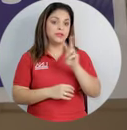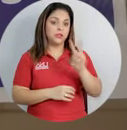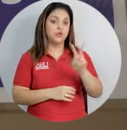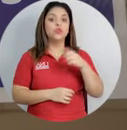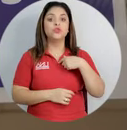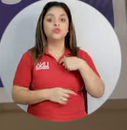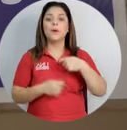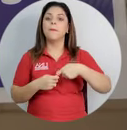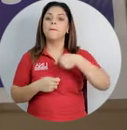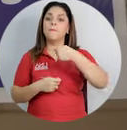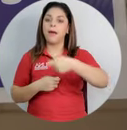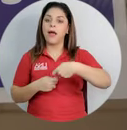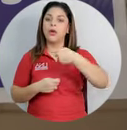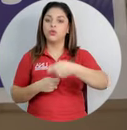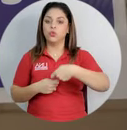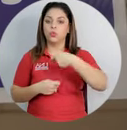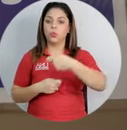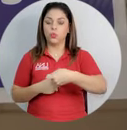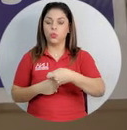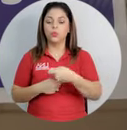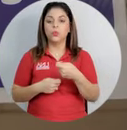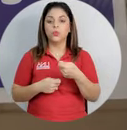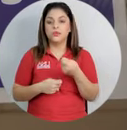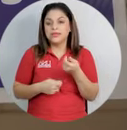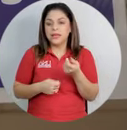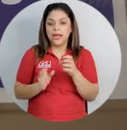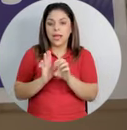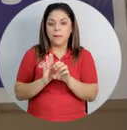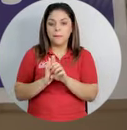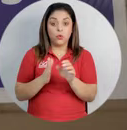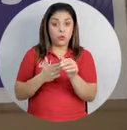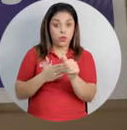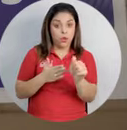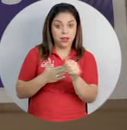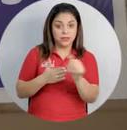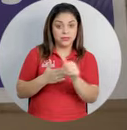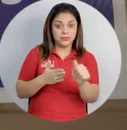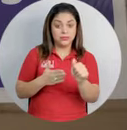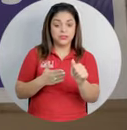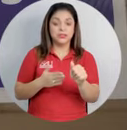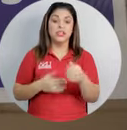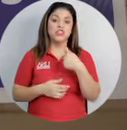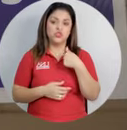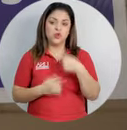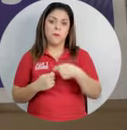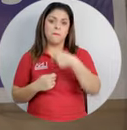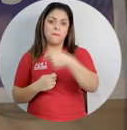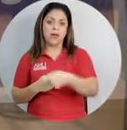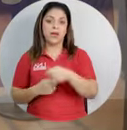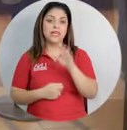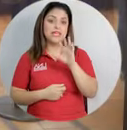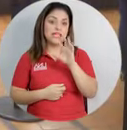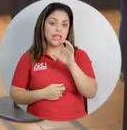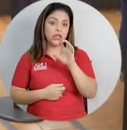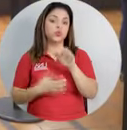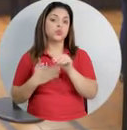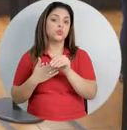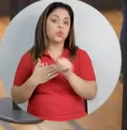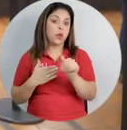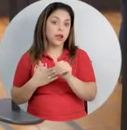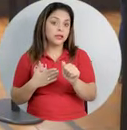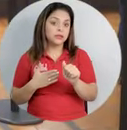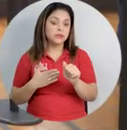de 2022, si yo estaba pagando, si hubiera tenido una cuota en dólares y mi cuota es de